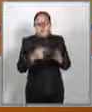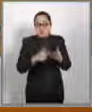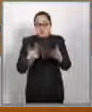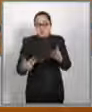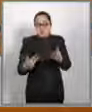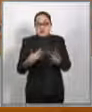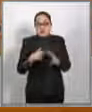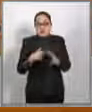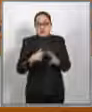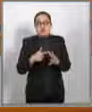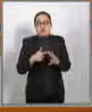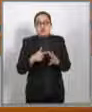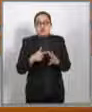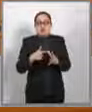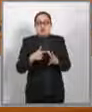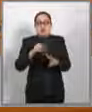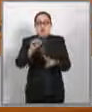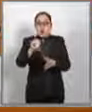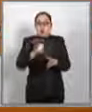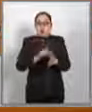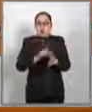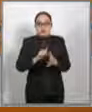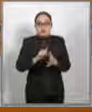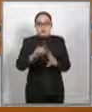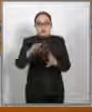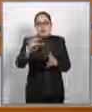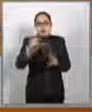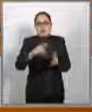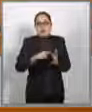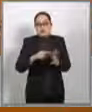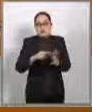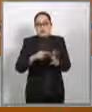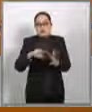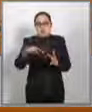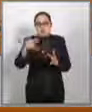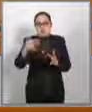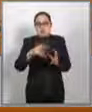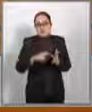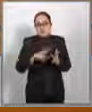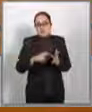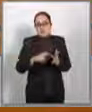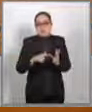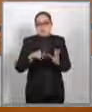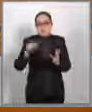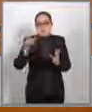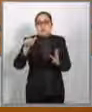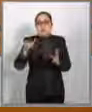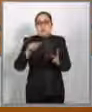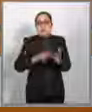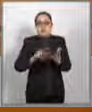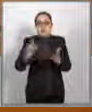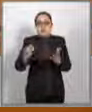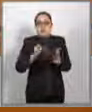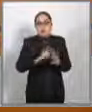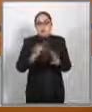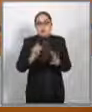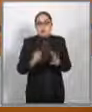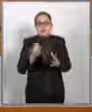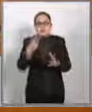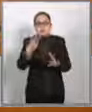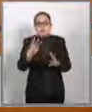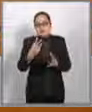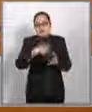octava, décimo primera, décimo cuarta, décimo quinta, décimo séptima, vigésima y vigésimo